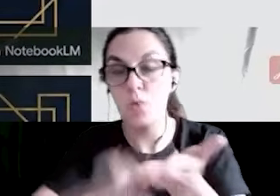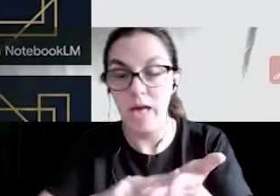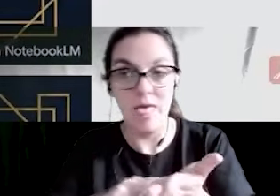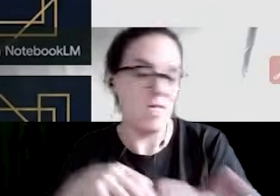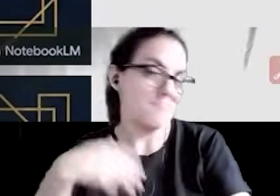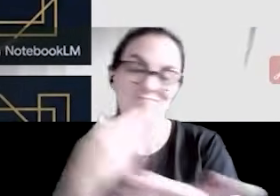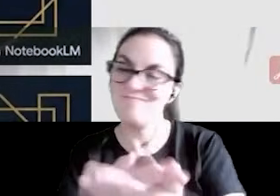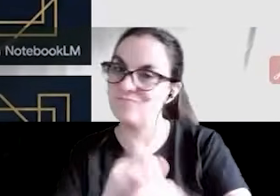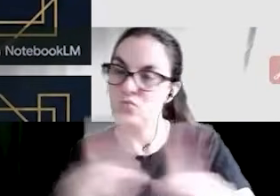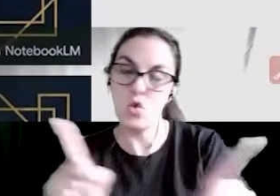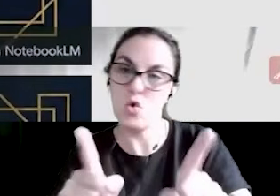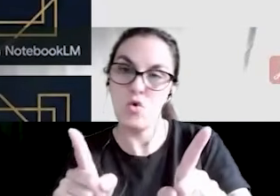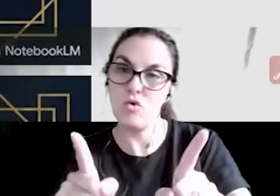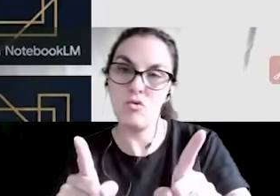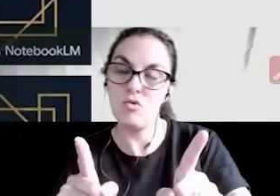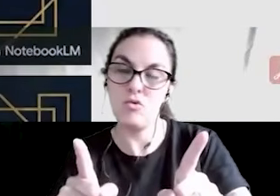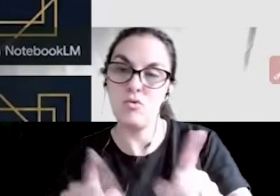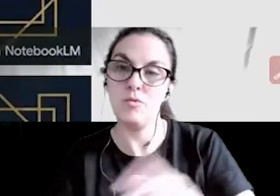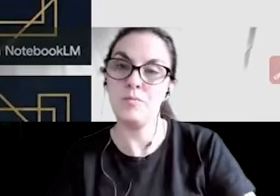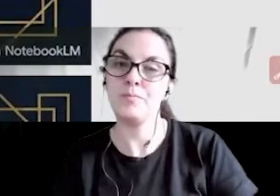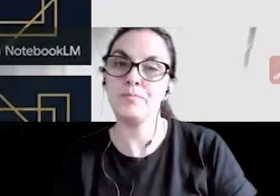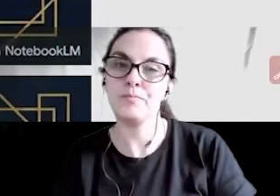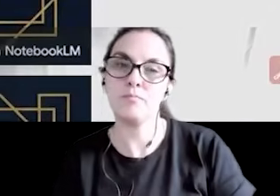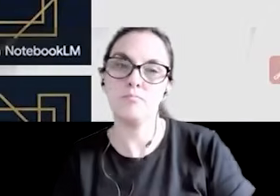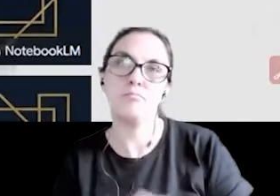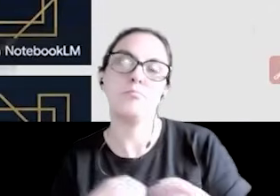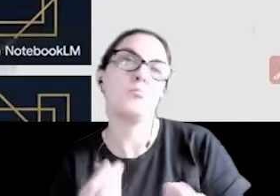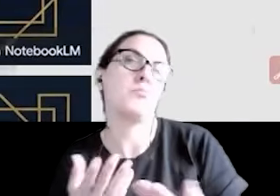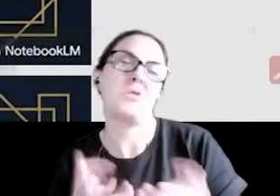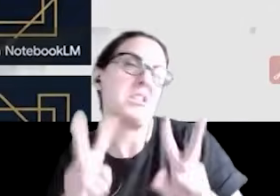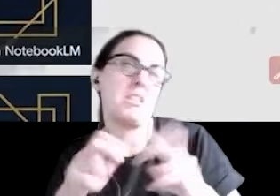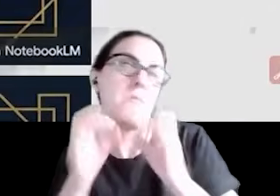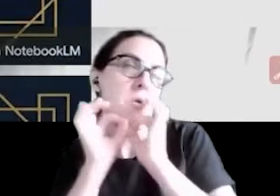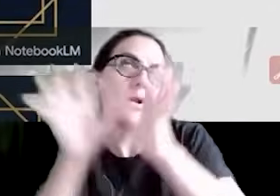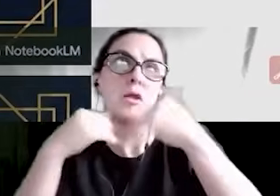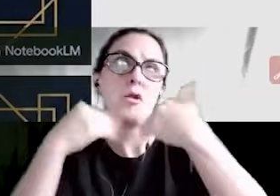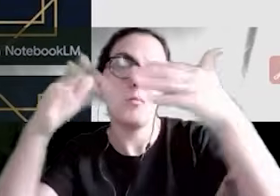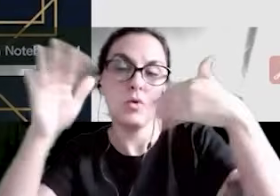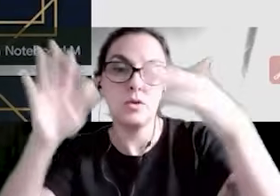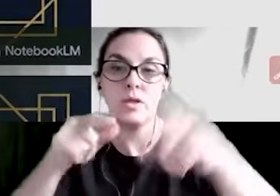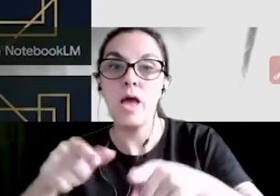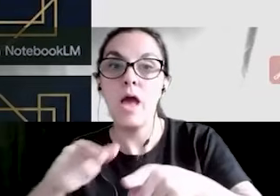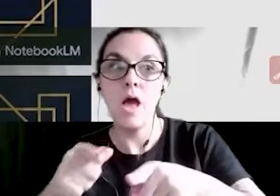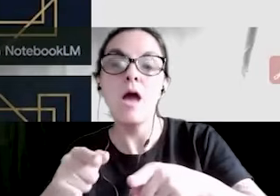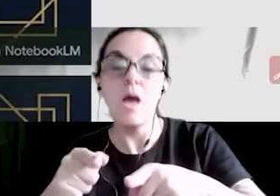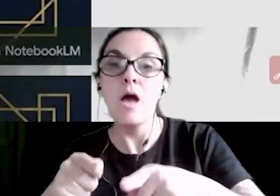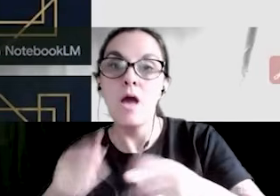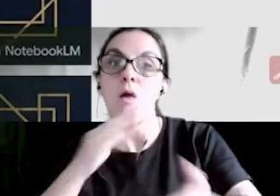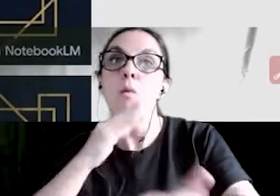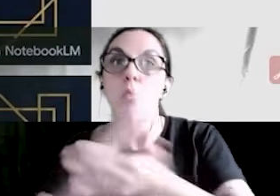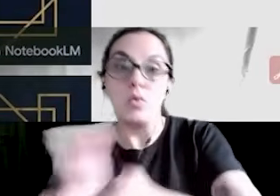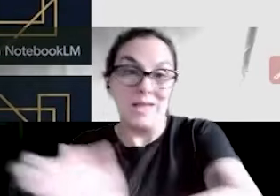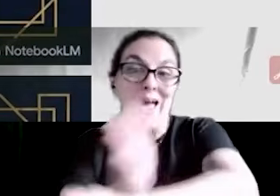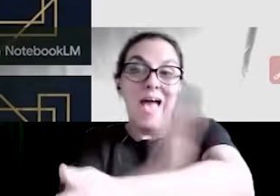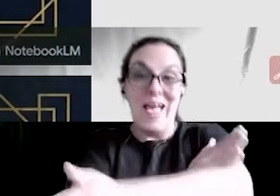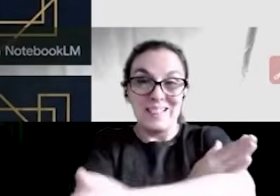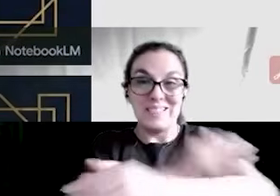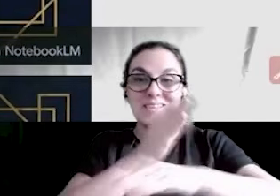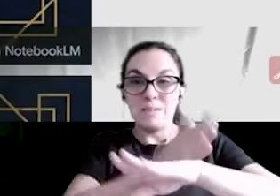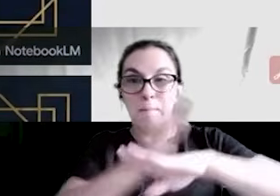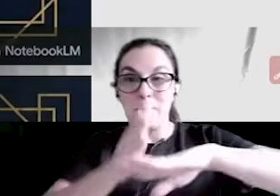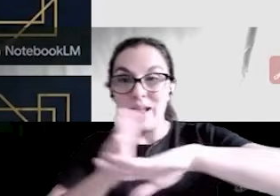que fuere, porque no llegó a prepararla o lo que fuere, tenga un plazo antes de que se le impacte la multa dentro del sistema de cuentas